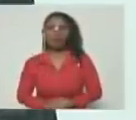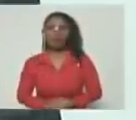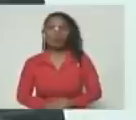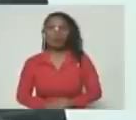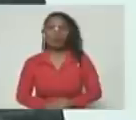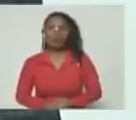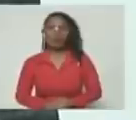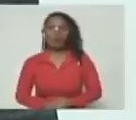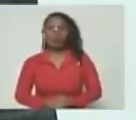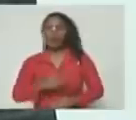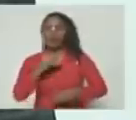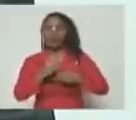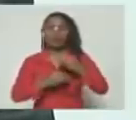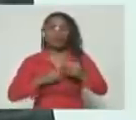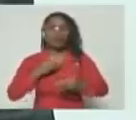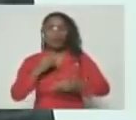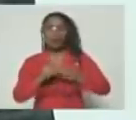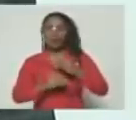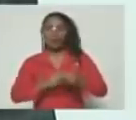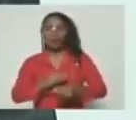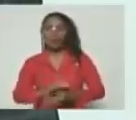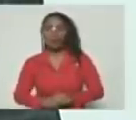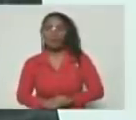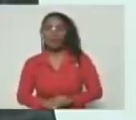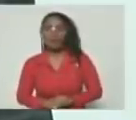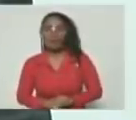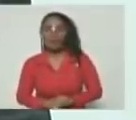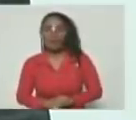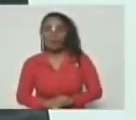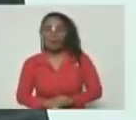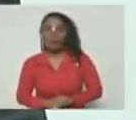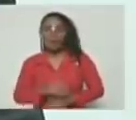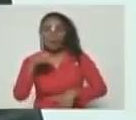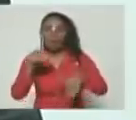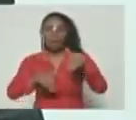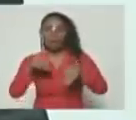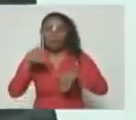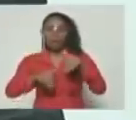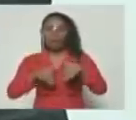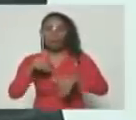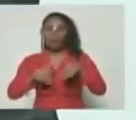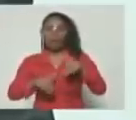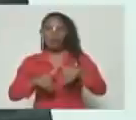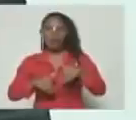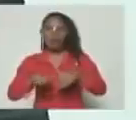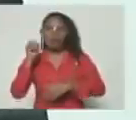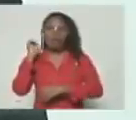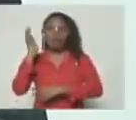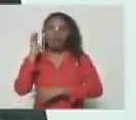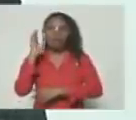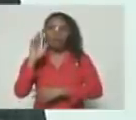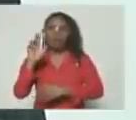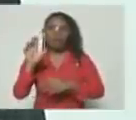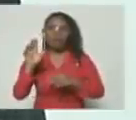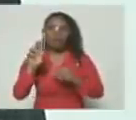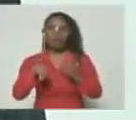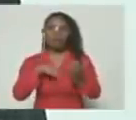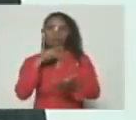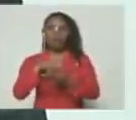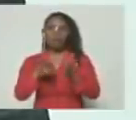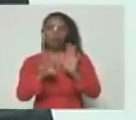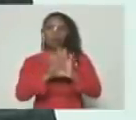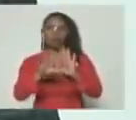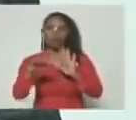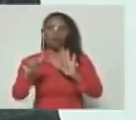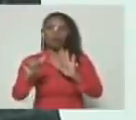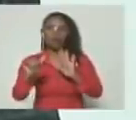No se va a las elecciones de la Asamblea Nacional Constituyente,